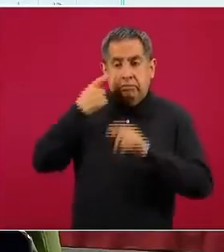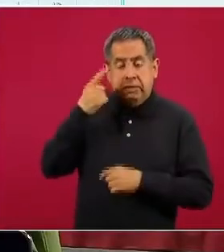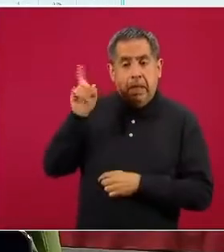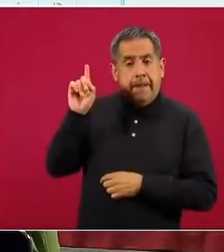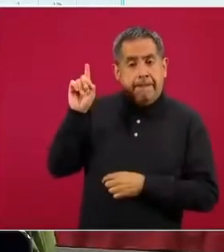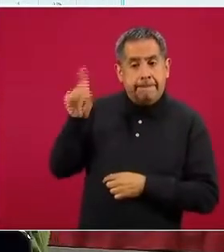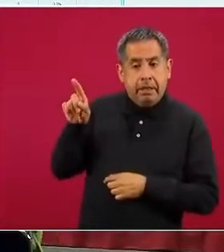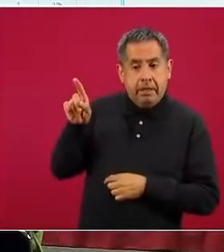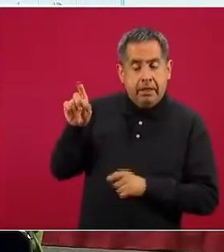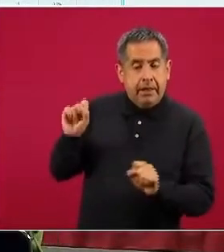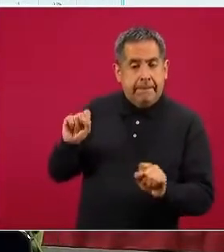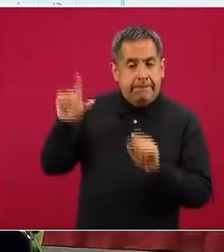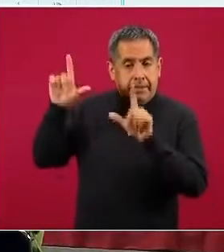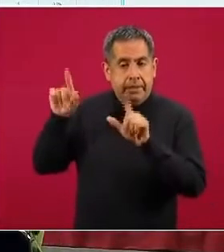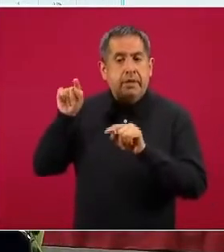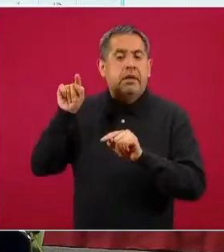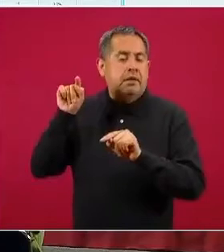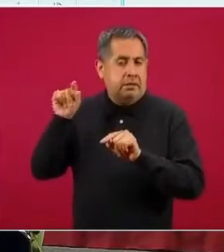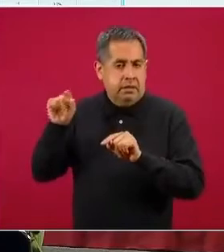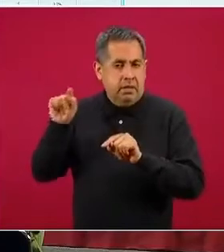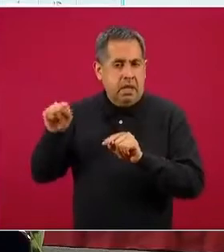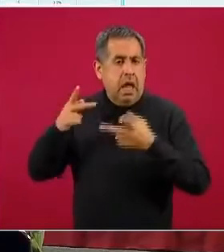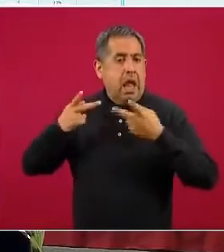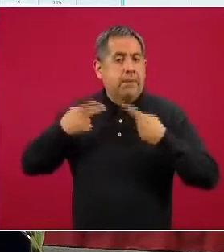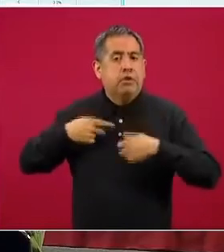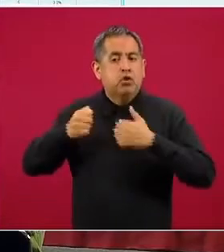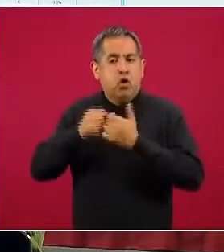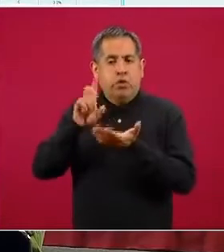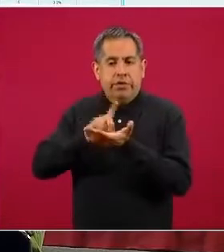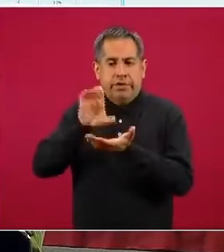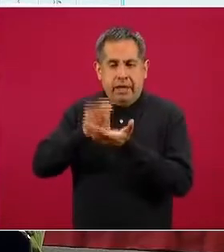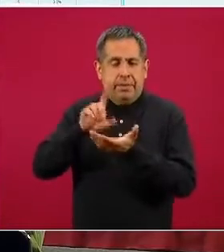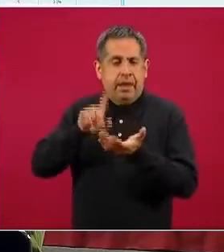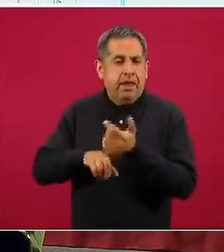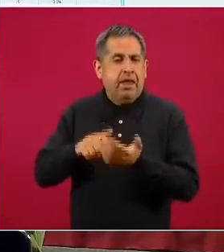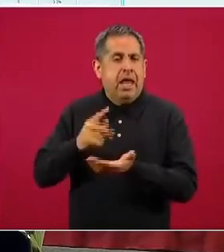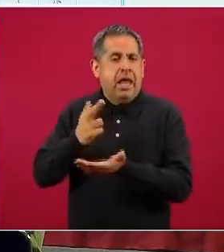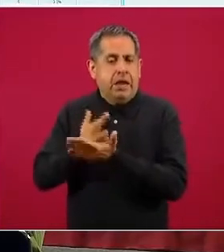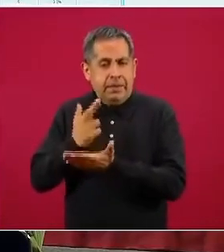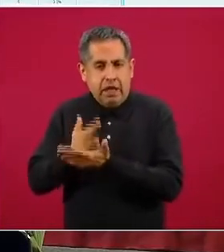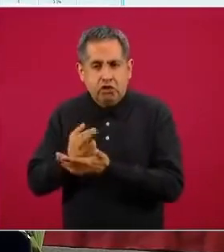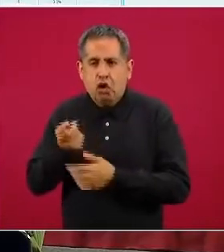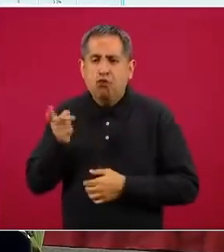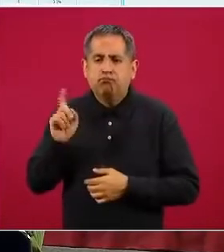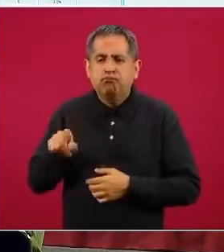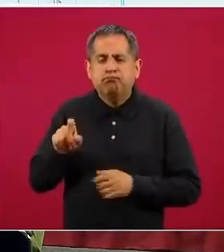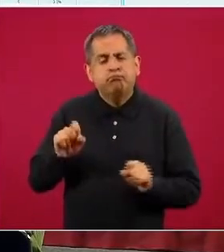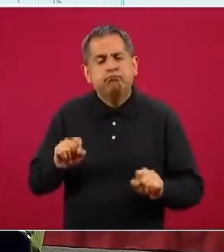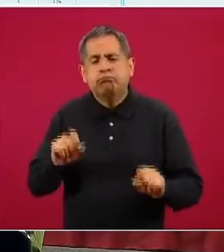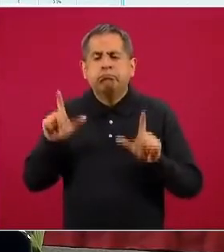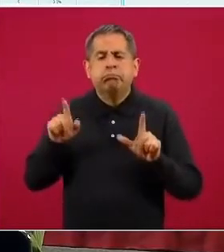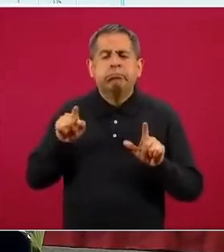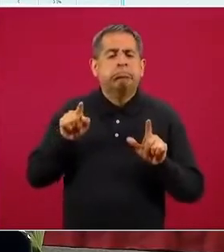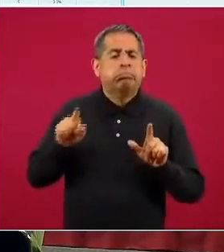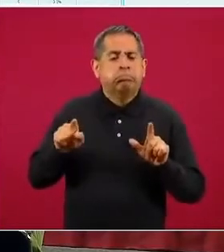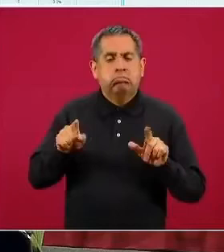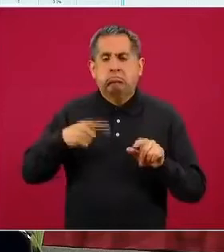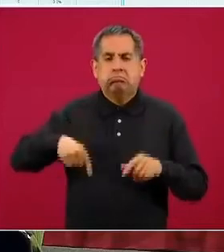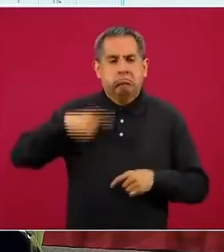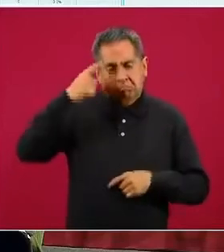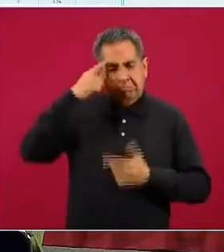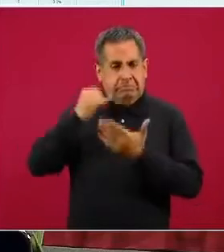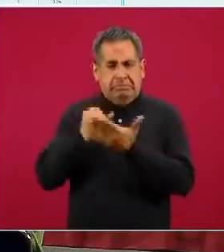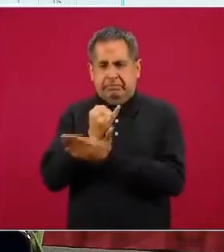pestaña de personas con discapacidad, telerehabilitación. Ahí en un principio se tomó la